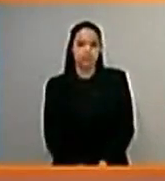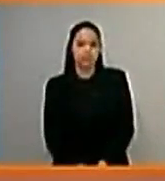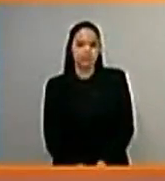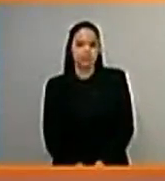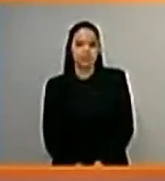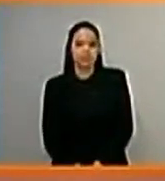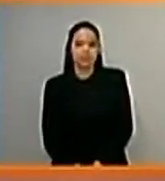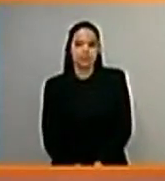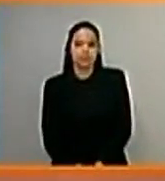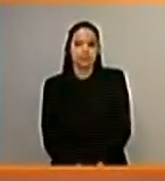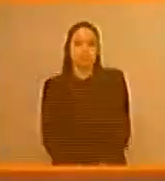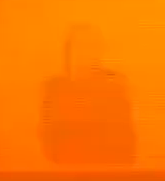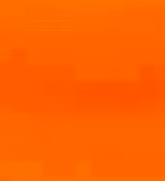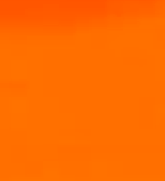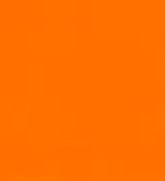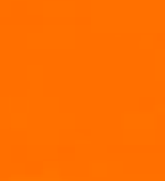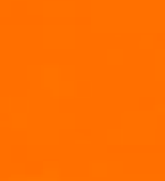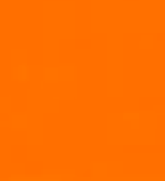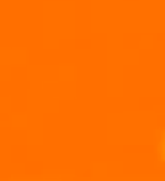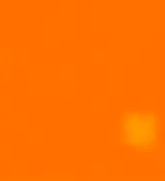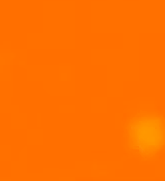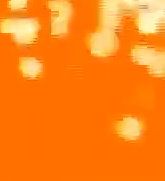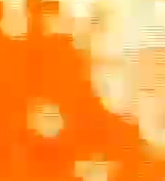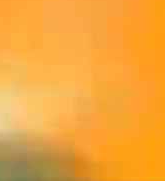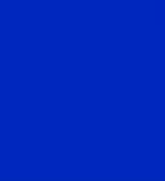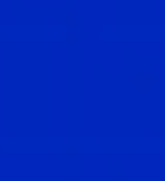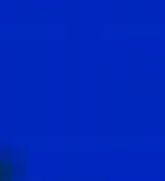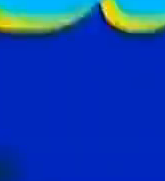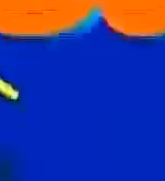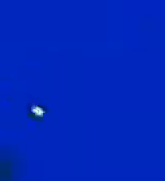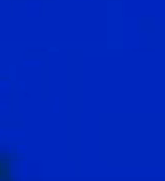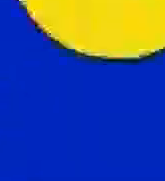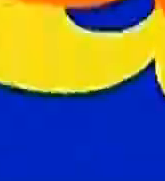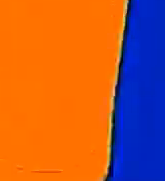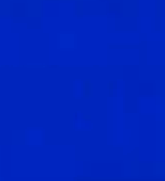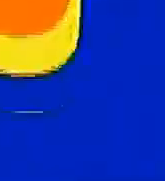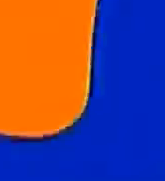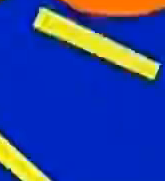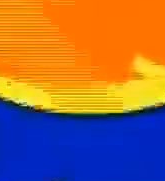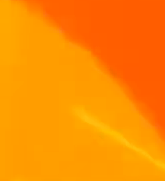Juega creyendo que será posible.